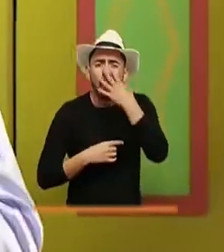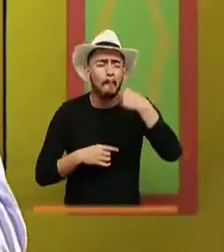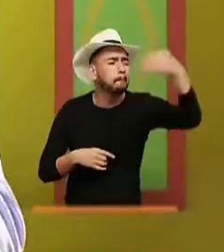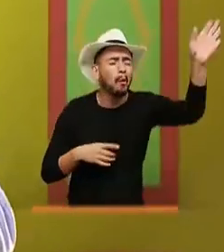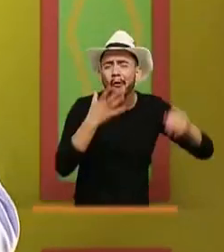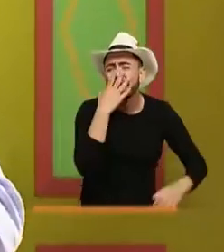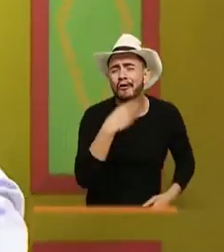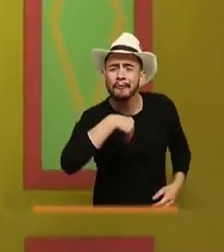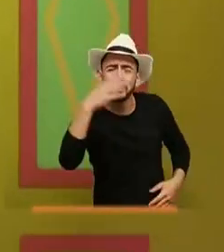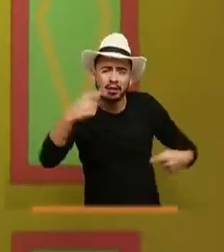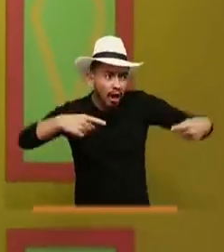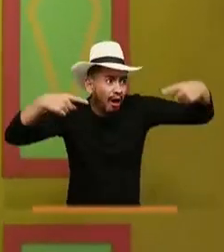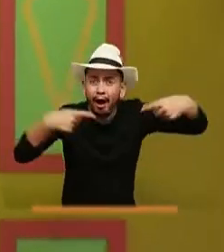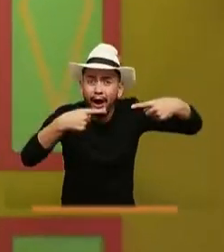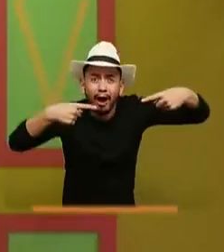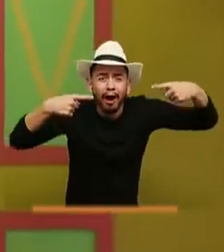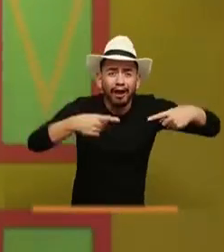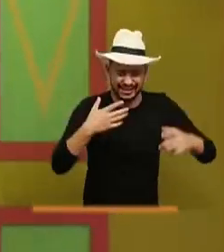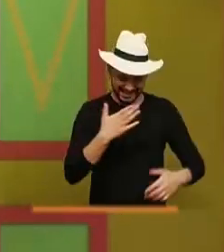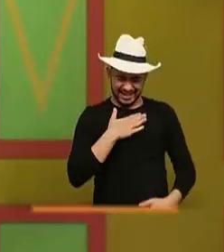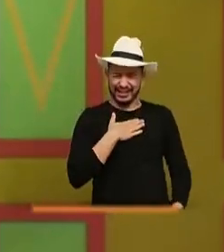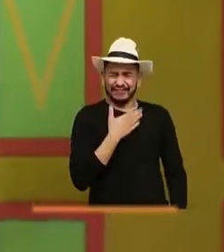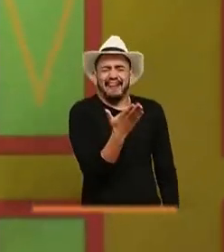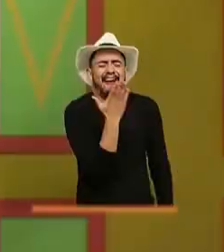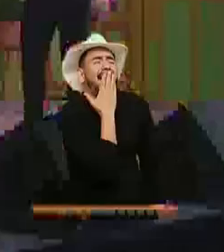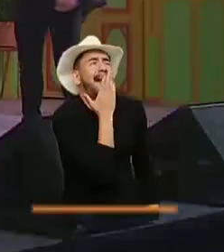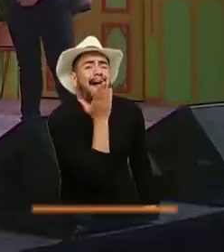final. Ya me los cogí de ruana.